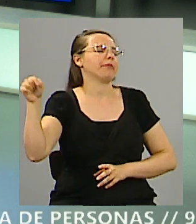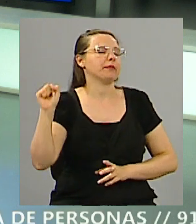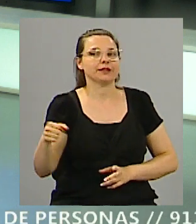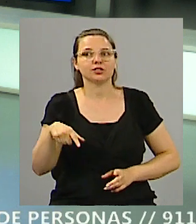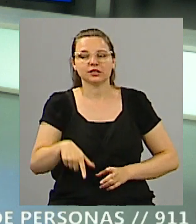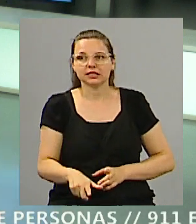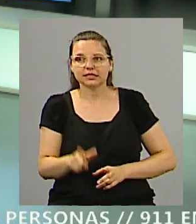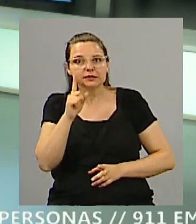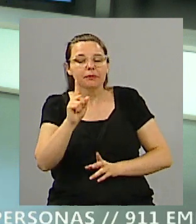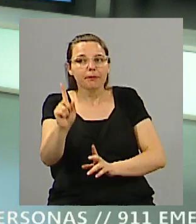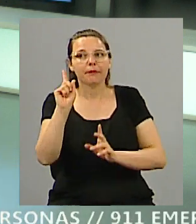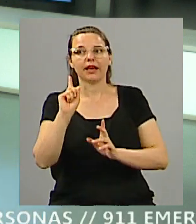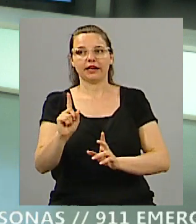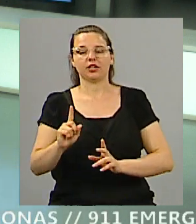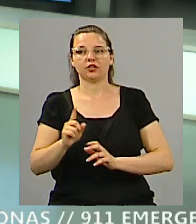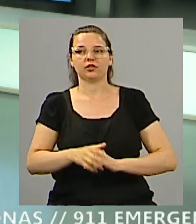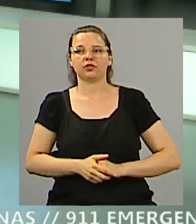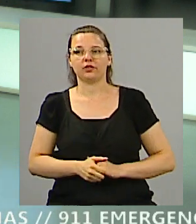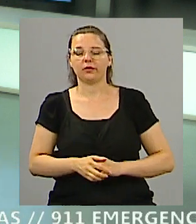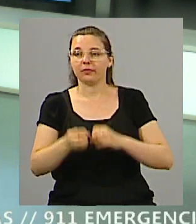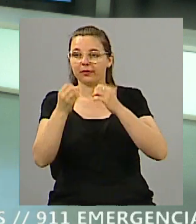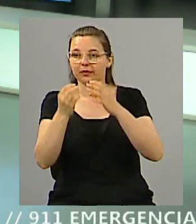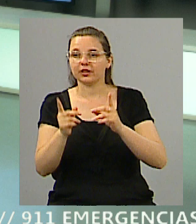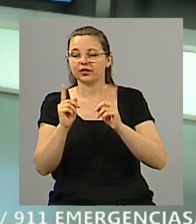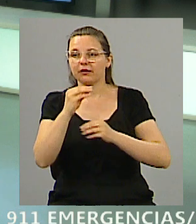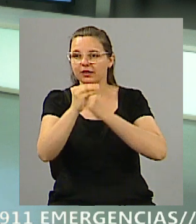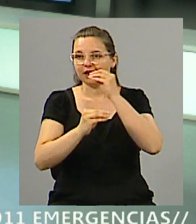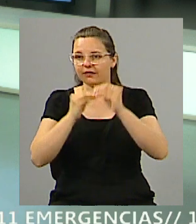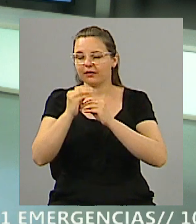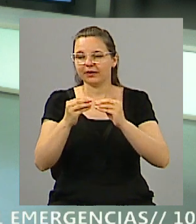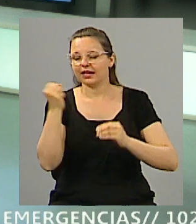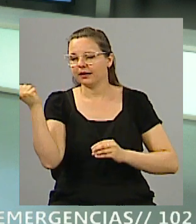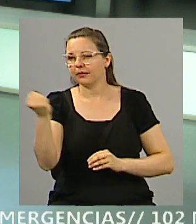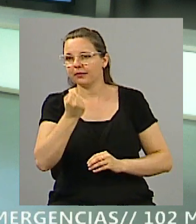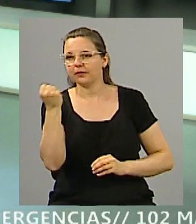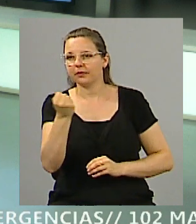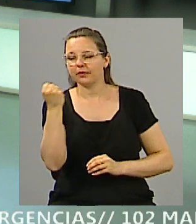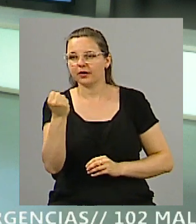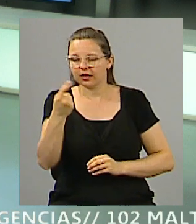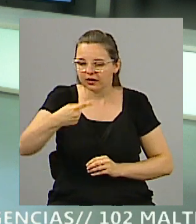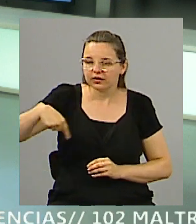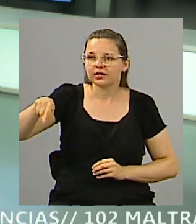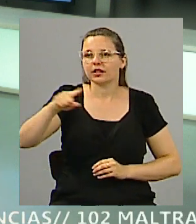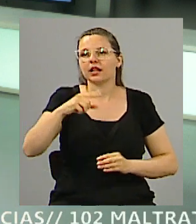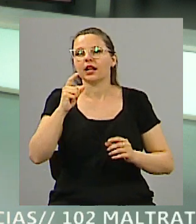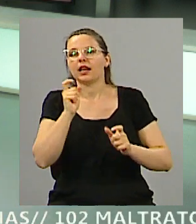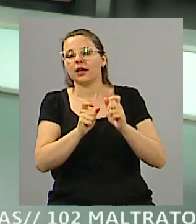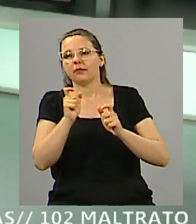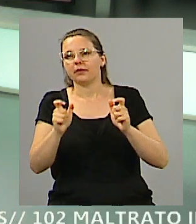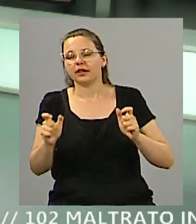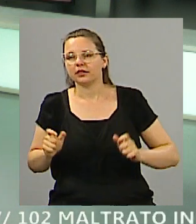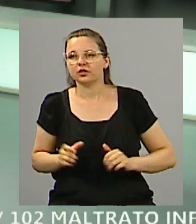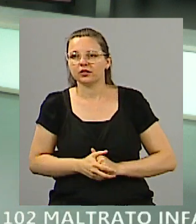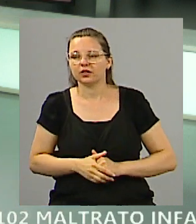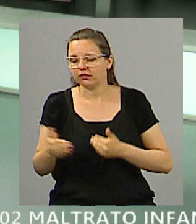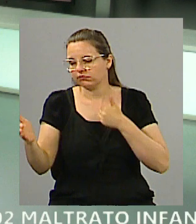riesgo. Claro, y ahí está el error. Por eso también el rol de la familia es fundamental, ¿no? De los que somos los seres más próximos a alguien que está entrando de la